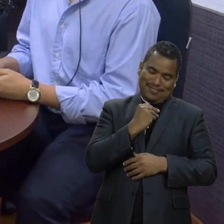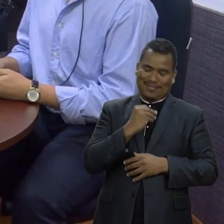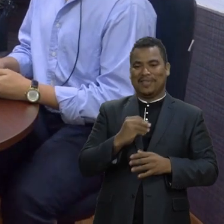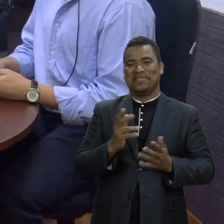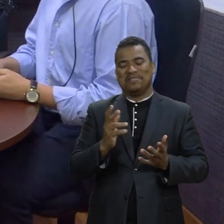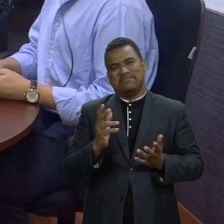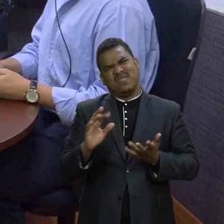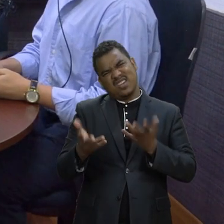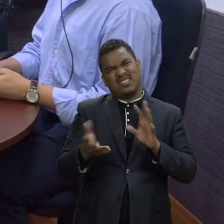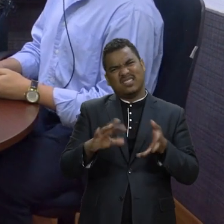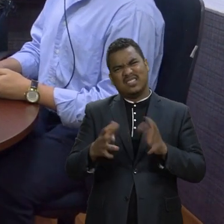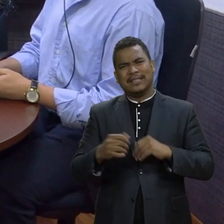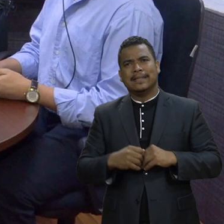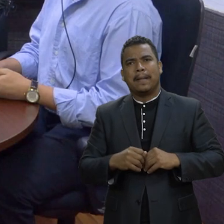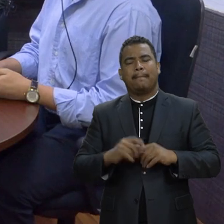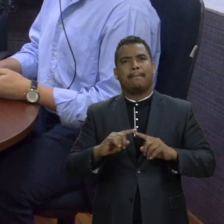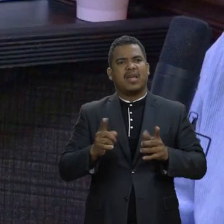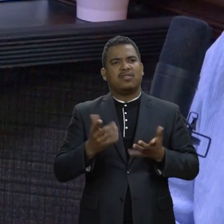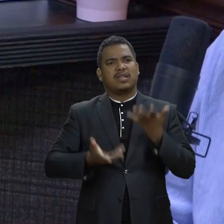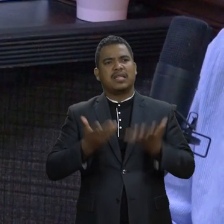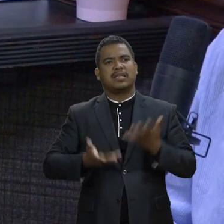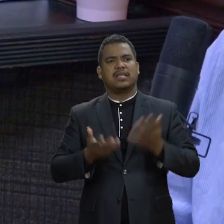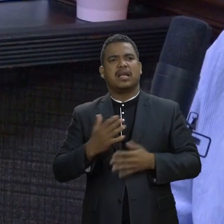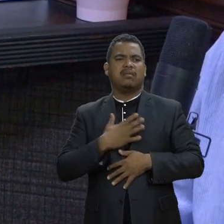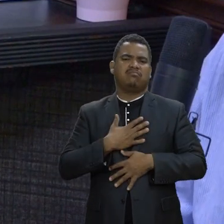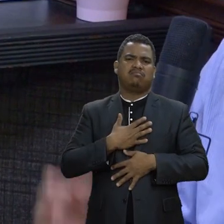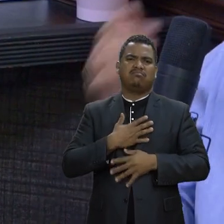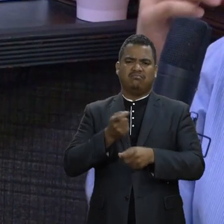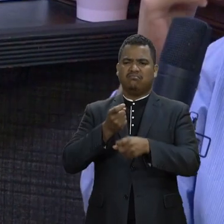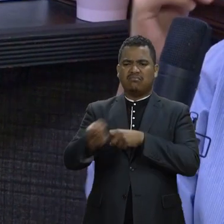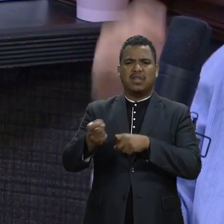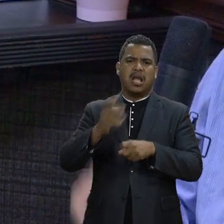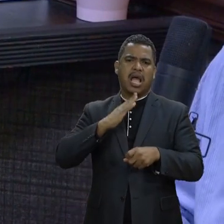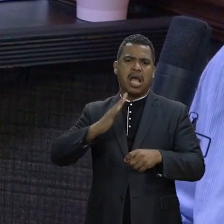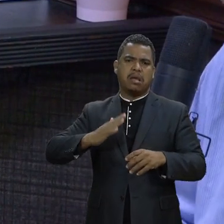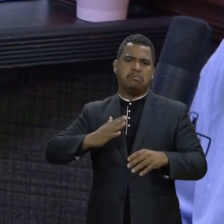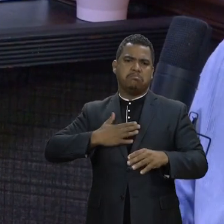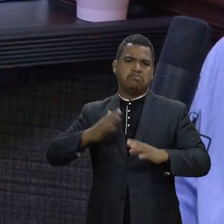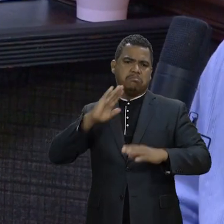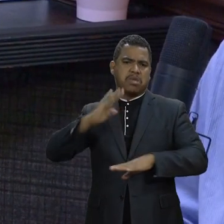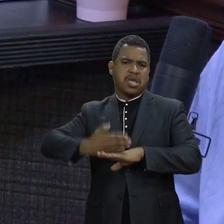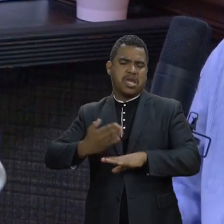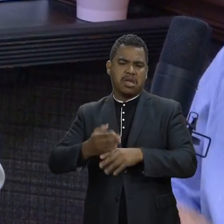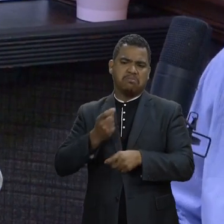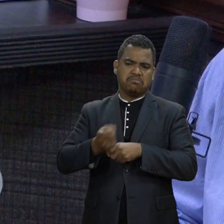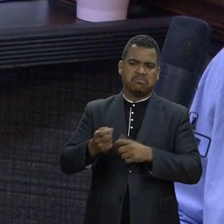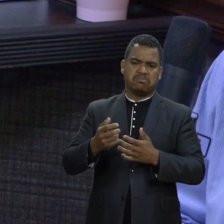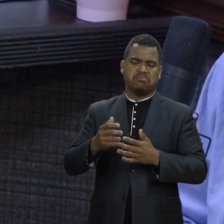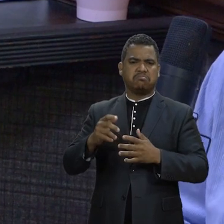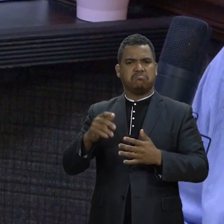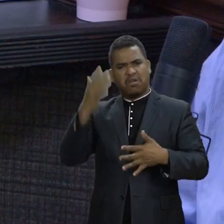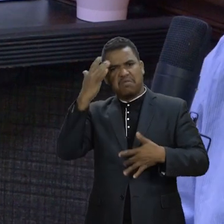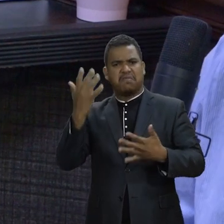muy grande, en no dormir. No sé, tal vez que le pase algo como a mi hija o a mi sobrino. Claro. Familiar querido.